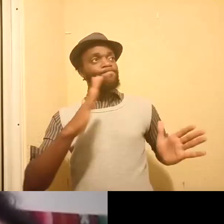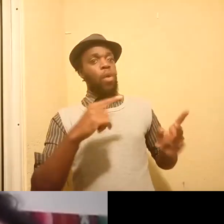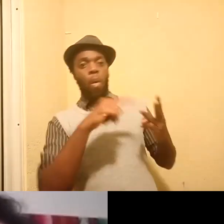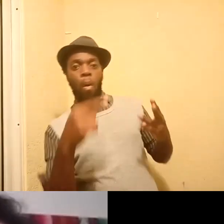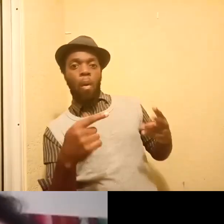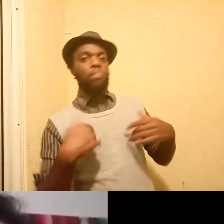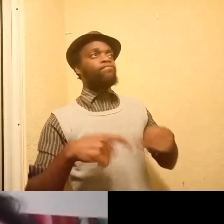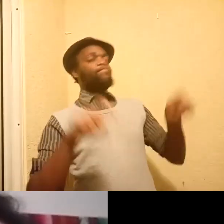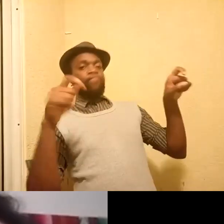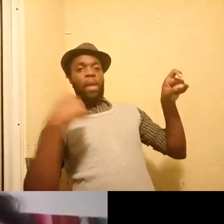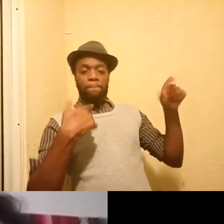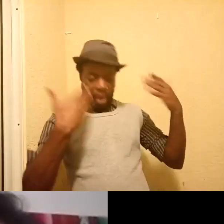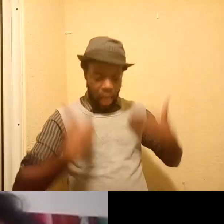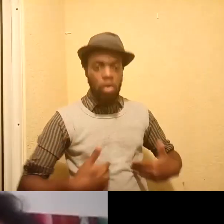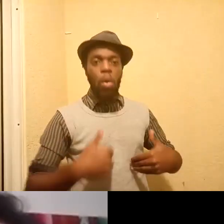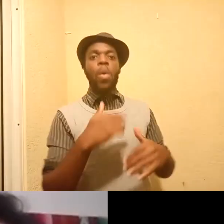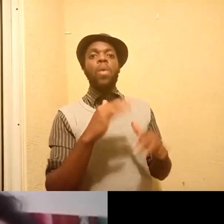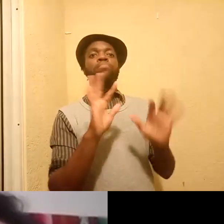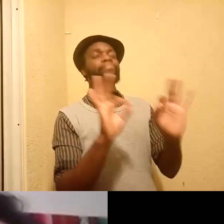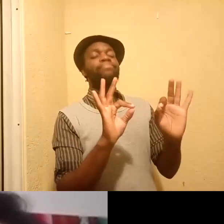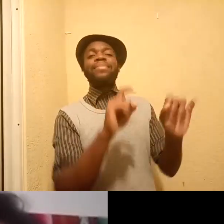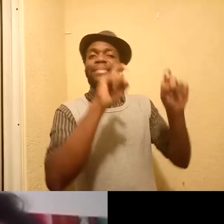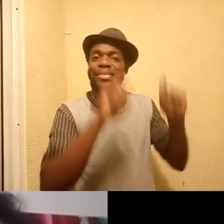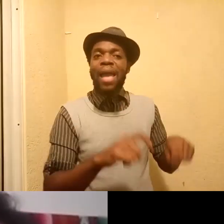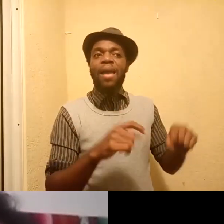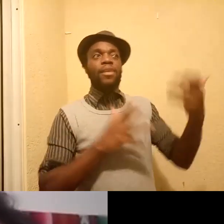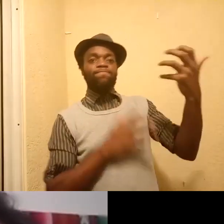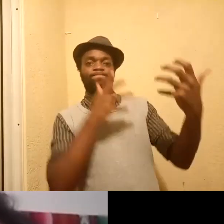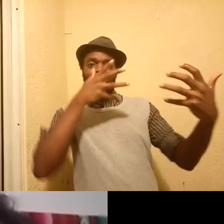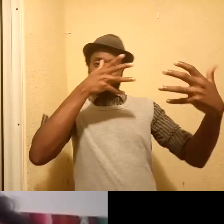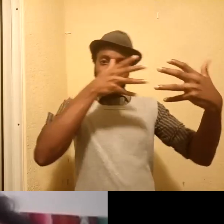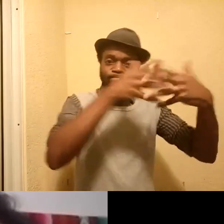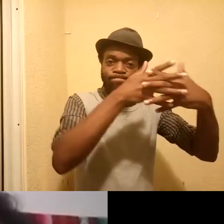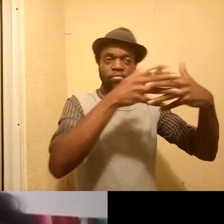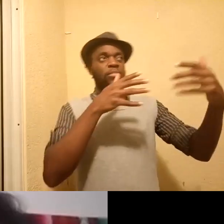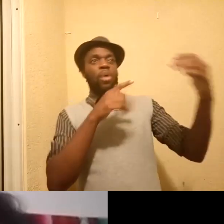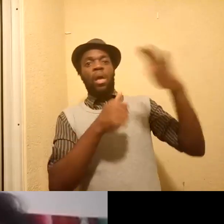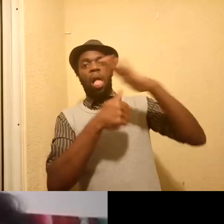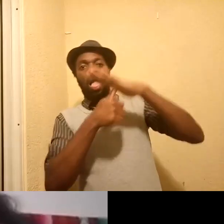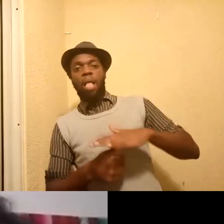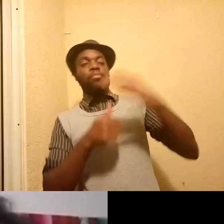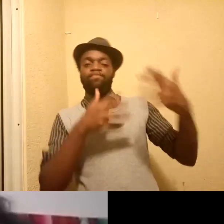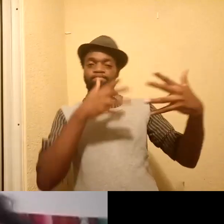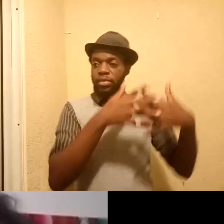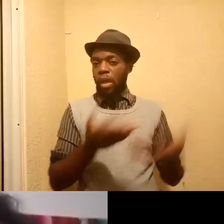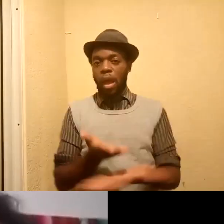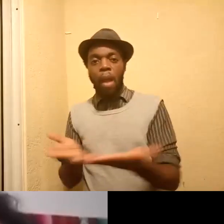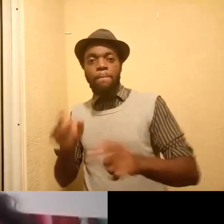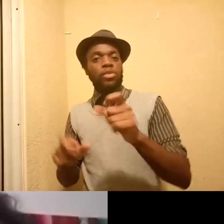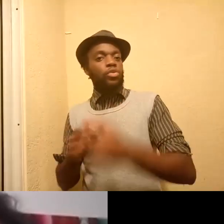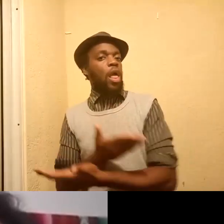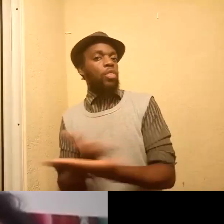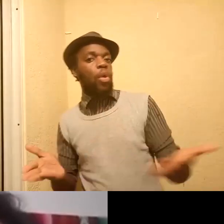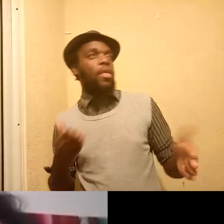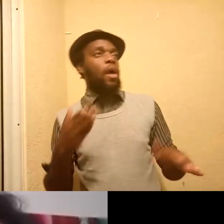dispositivos para ser comprensibles, utilizables y practicables por todas las personas. Escuchábamos